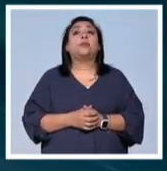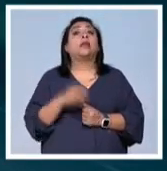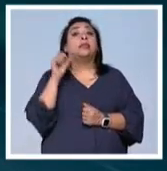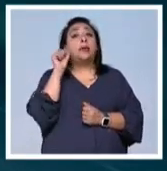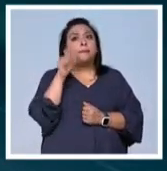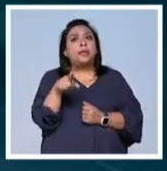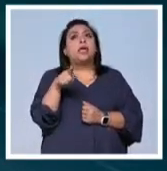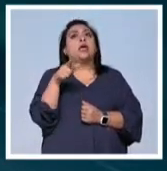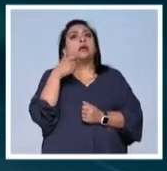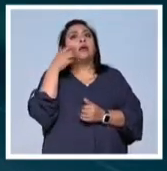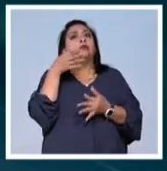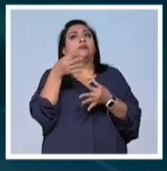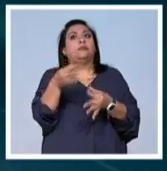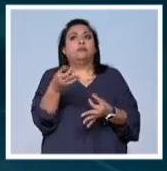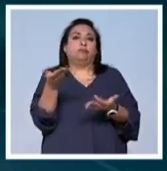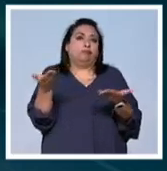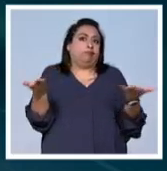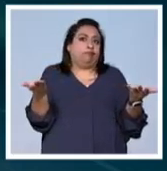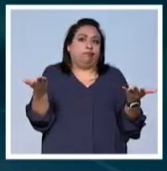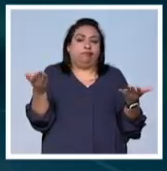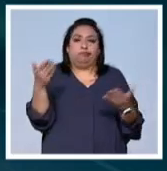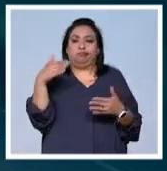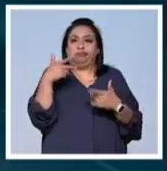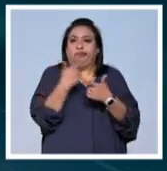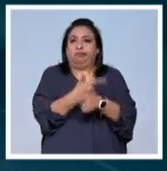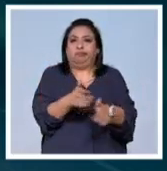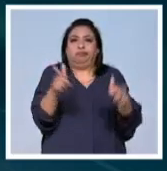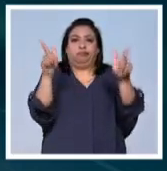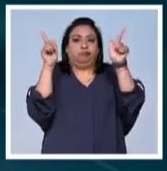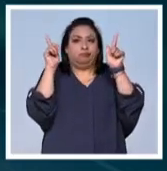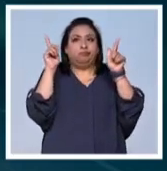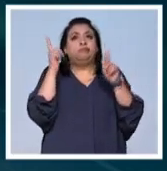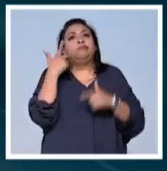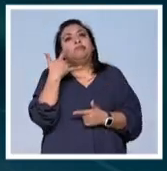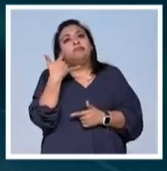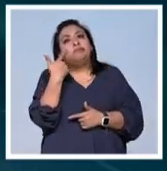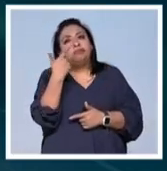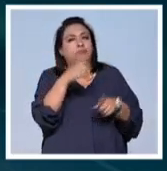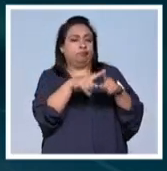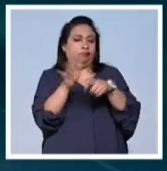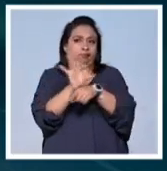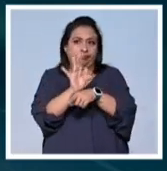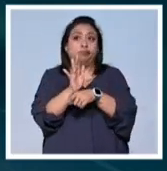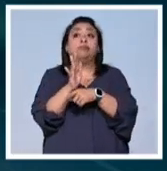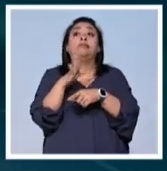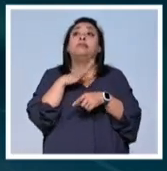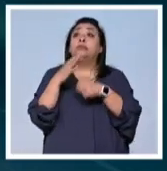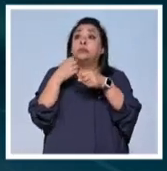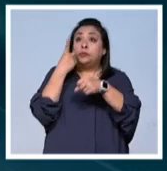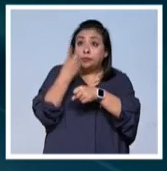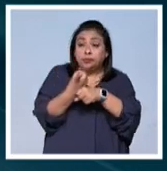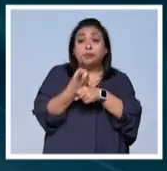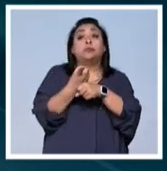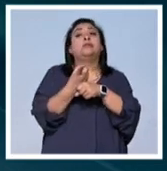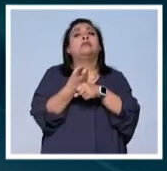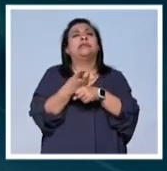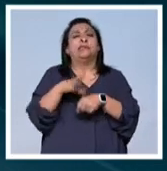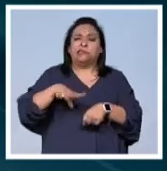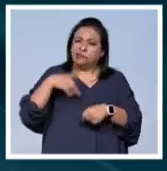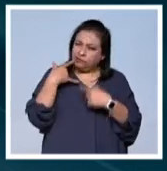también se antoja y además completamente libre la entrada a esta serie de películas Bueno pues la voluntad y perseverancia